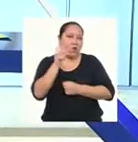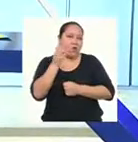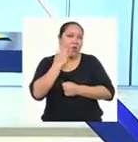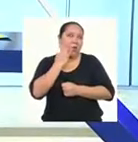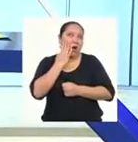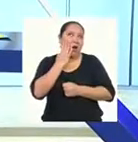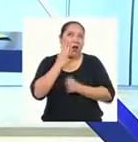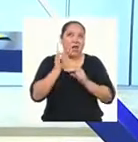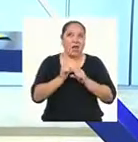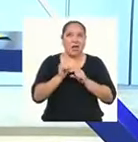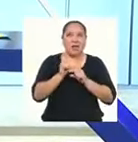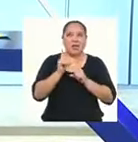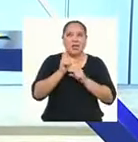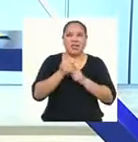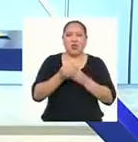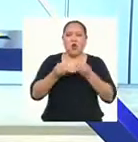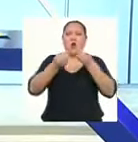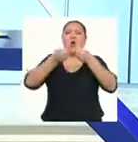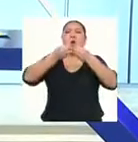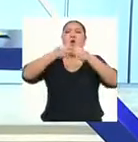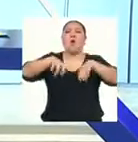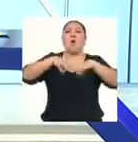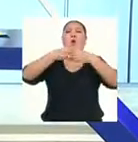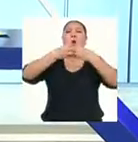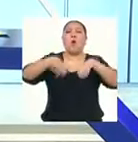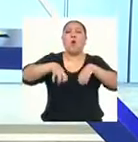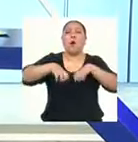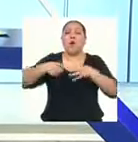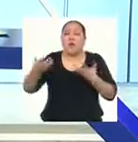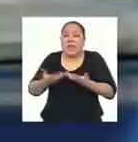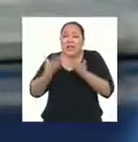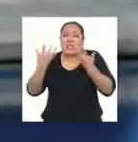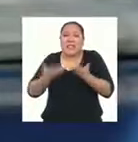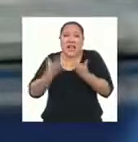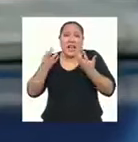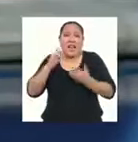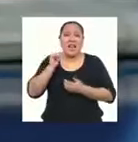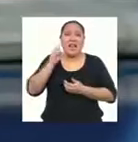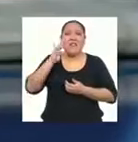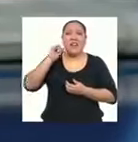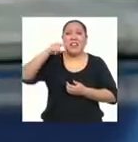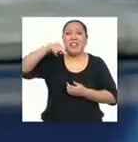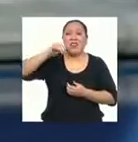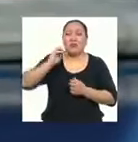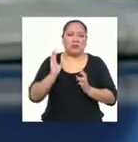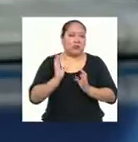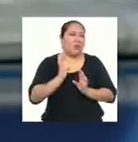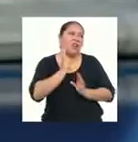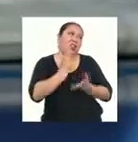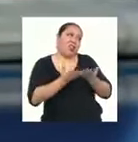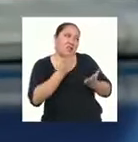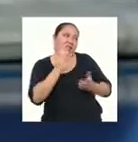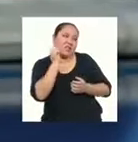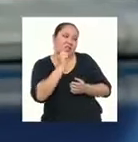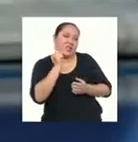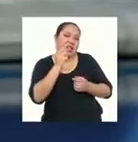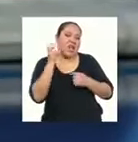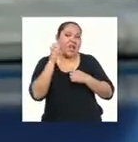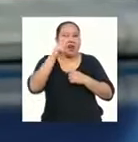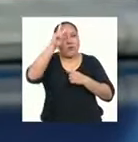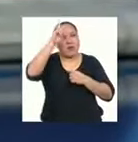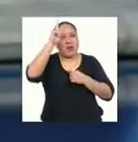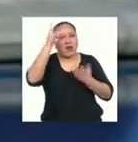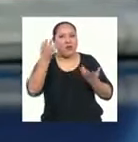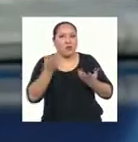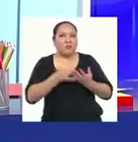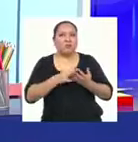unas lentejas con su huevo frito y su ensalada de rabarito. ¡Puede que tengas razón! ¡El Perú parece el país